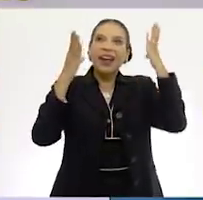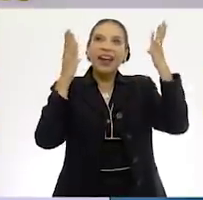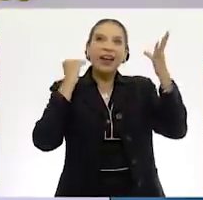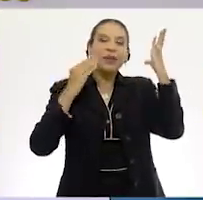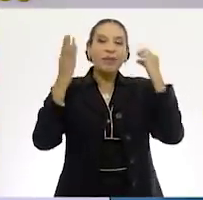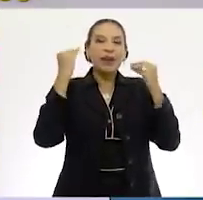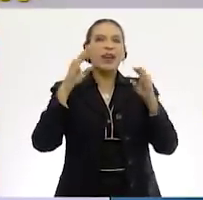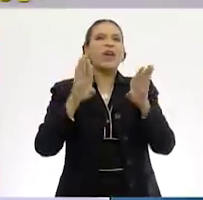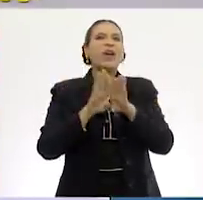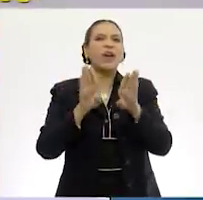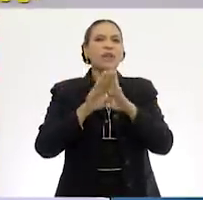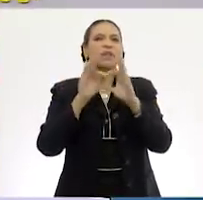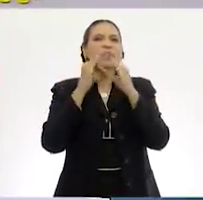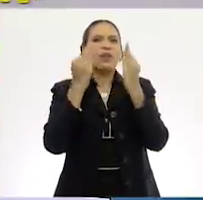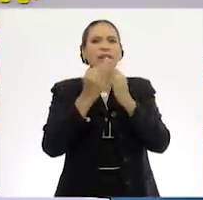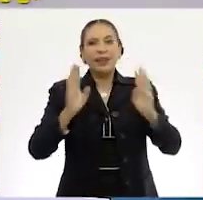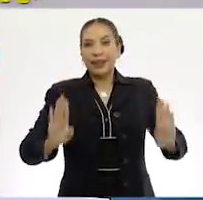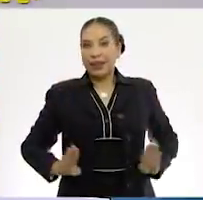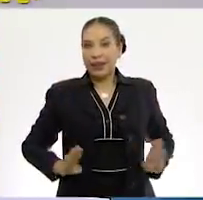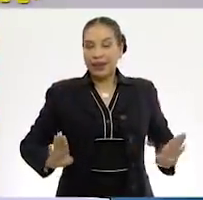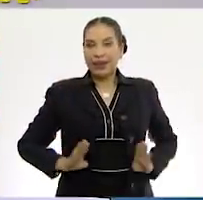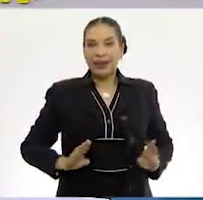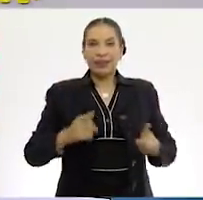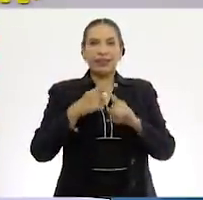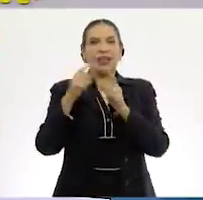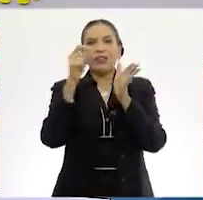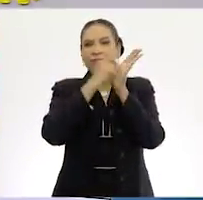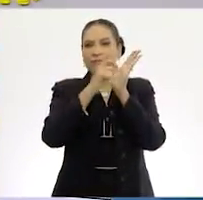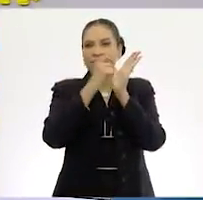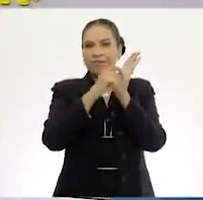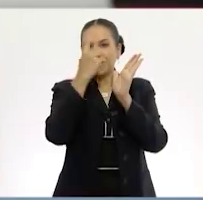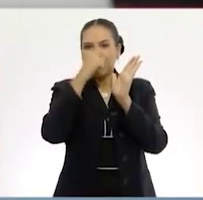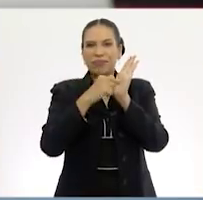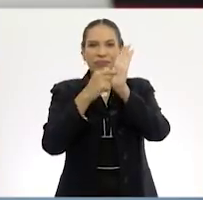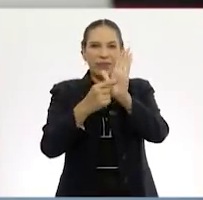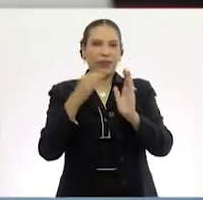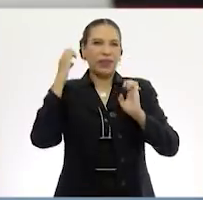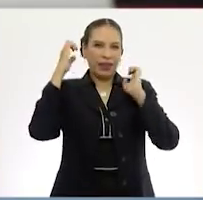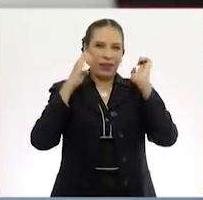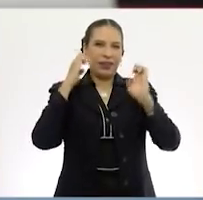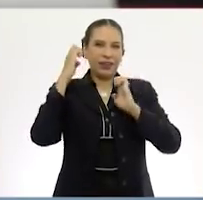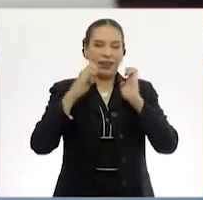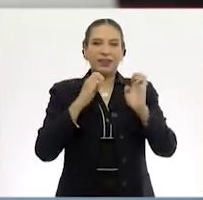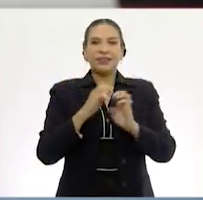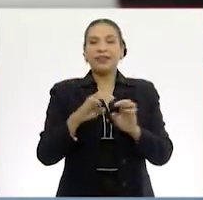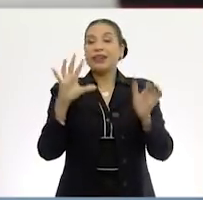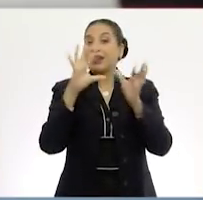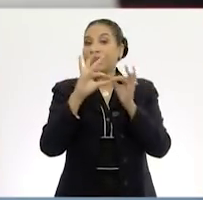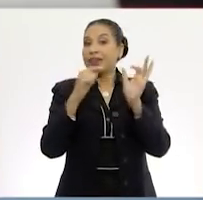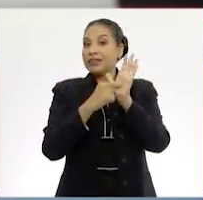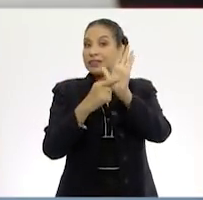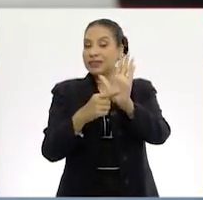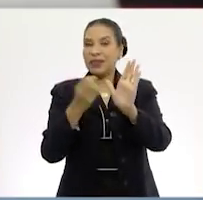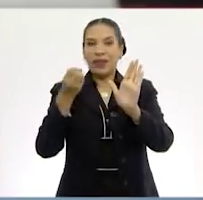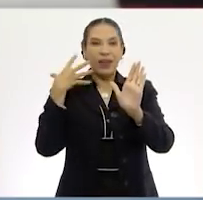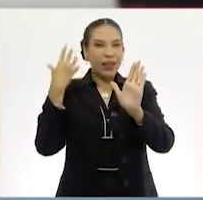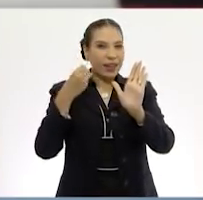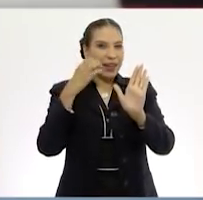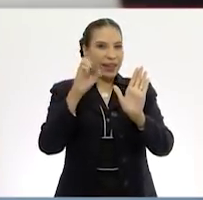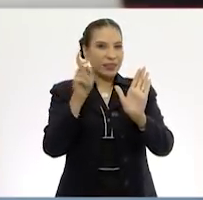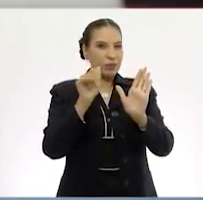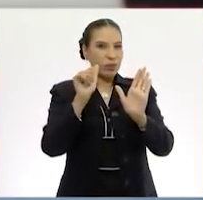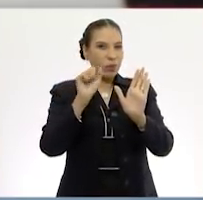la estructura y características de los textos expositivos. ¡Guau! ¿Un texto explosivo?